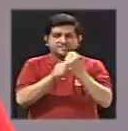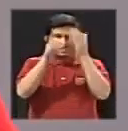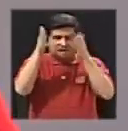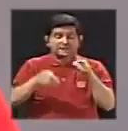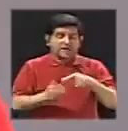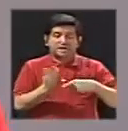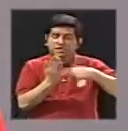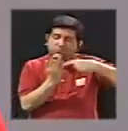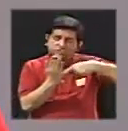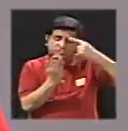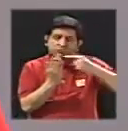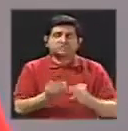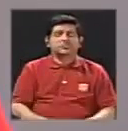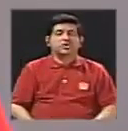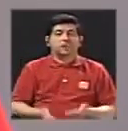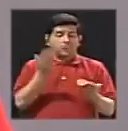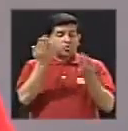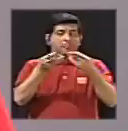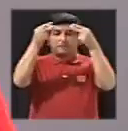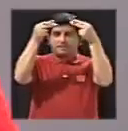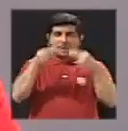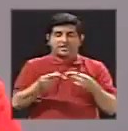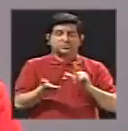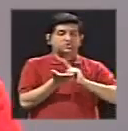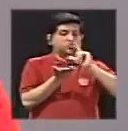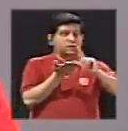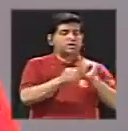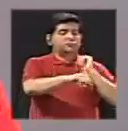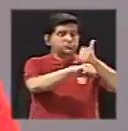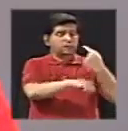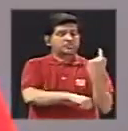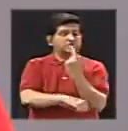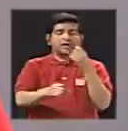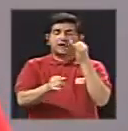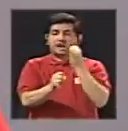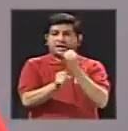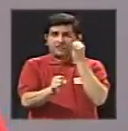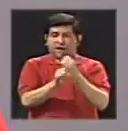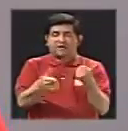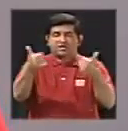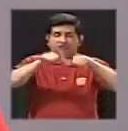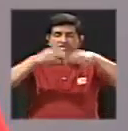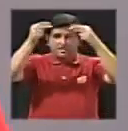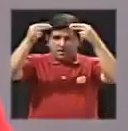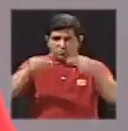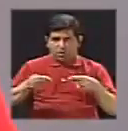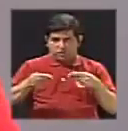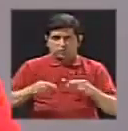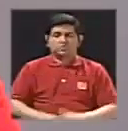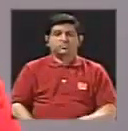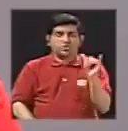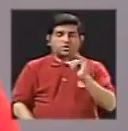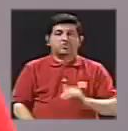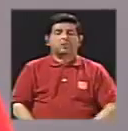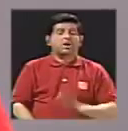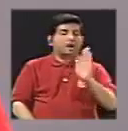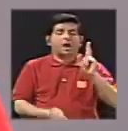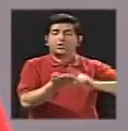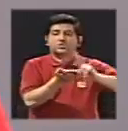revisarlos, compararlos con lo presupuestado, es decir, las lecciones que se le asignan a cada institución de acuerdo al presupuesto, de acuerdo a la